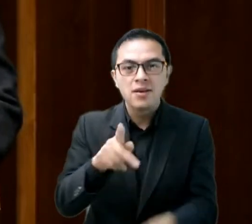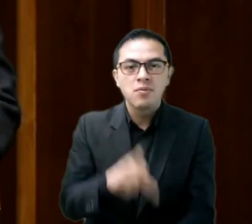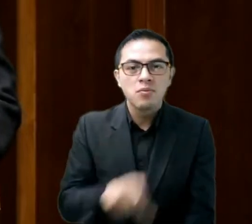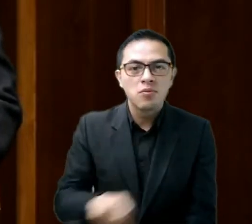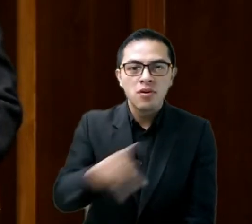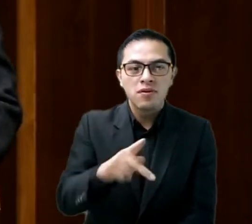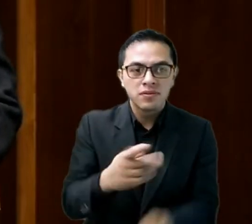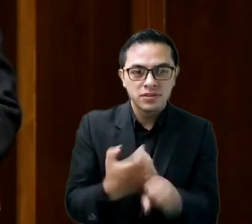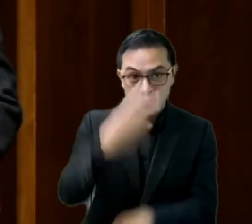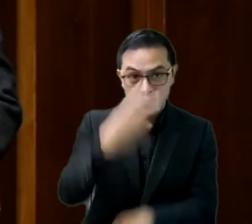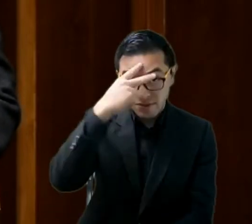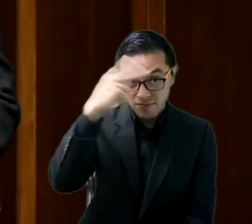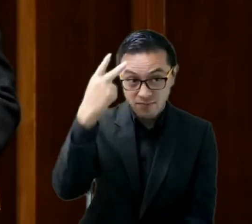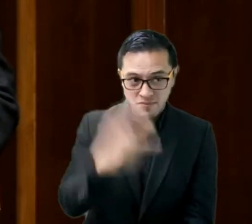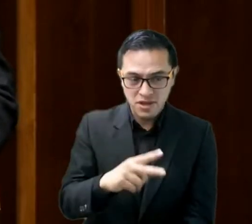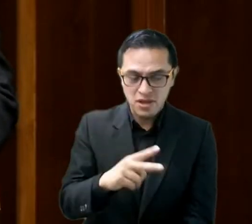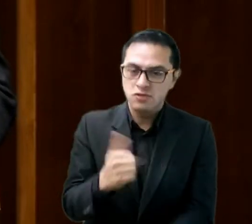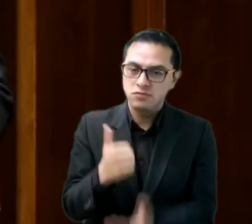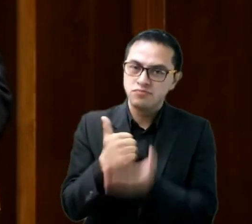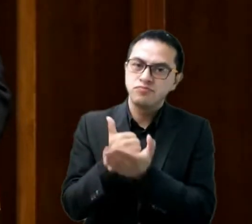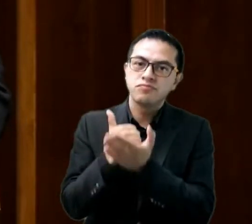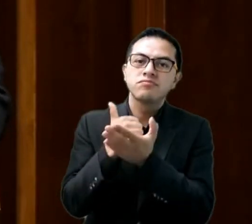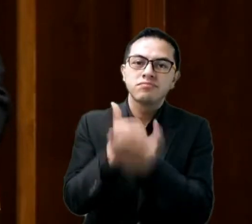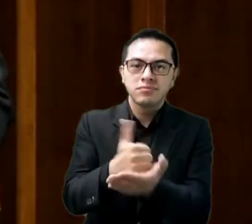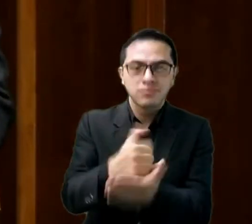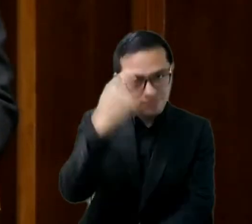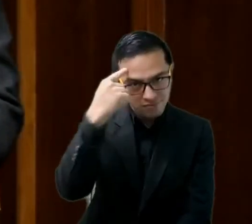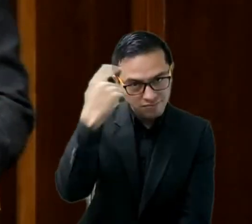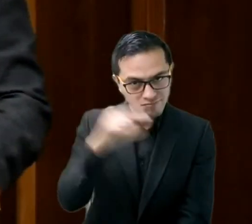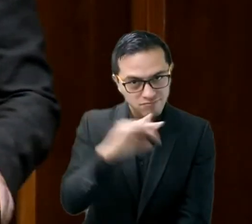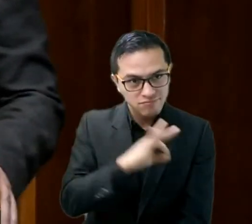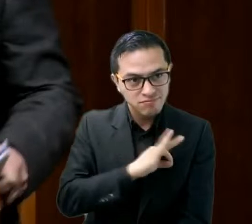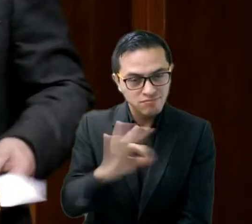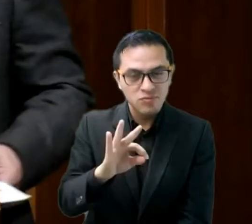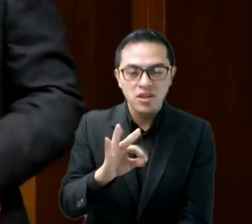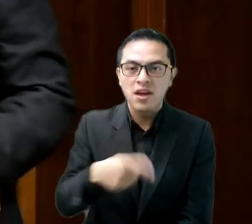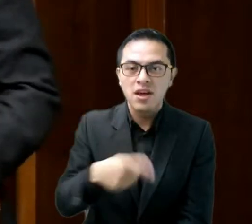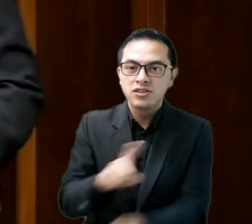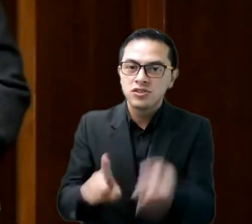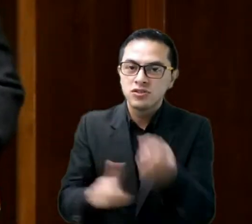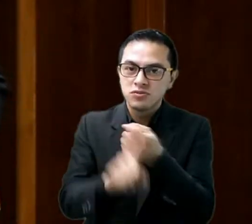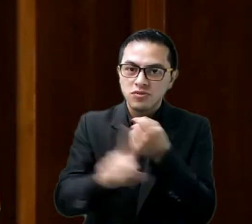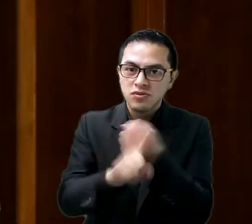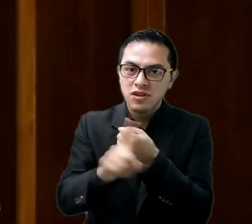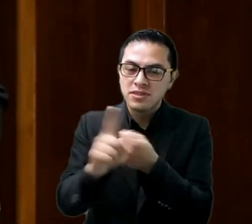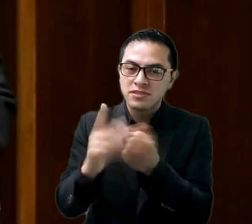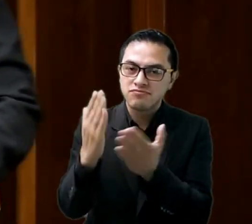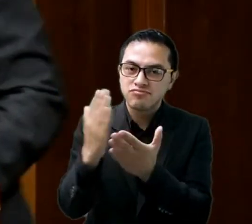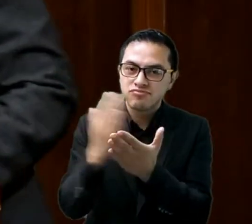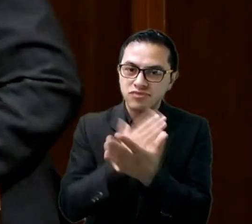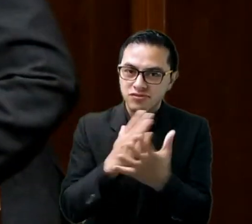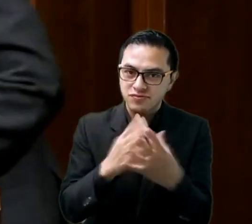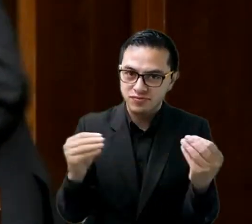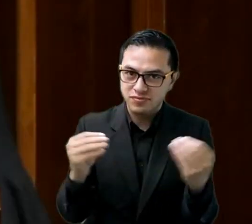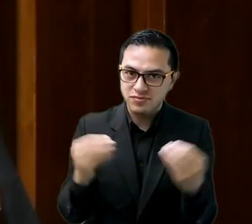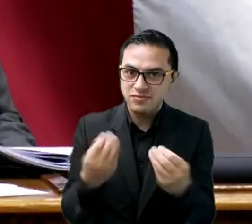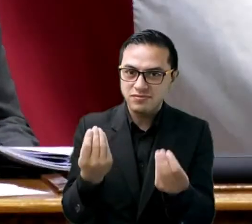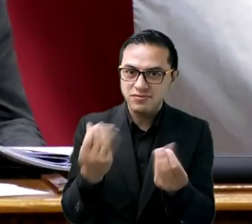querido Estado de México, para que podamos resolverlos. Por su atención, muchísimas gracias,